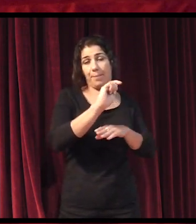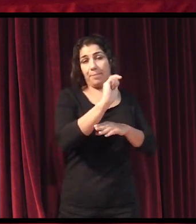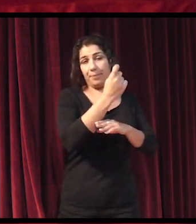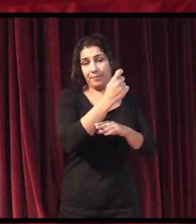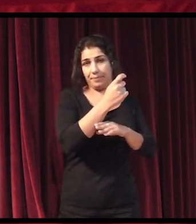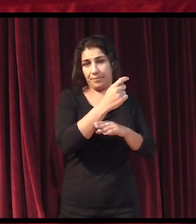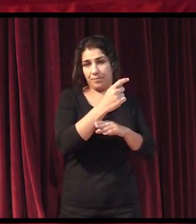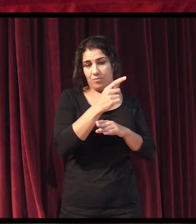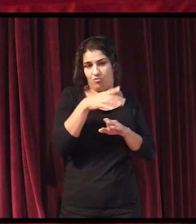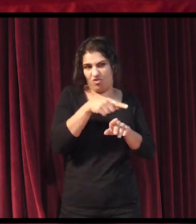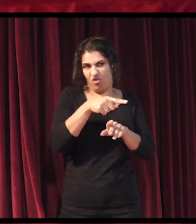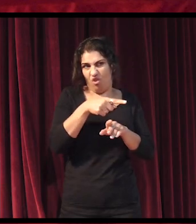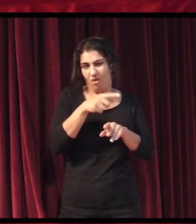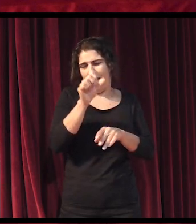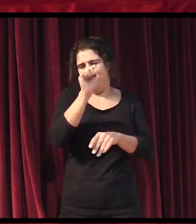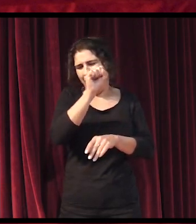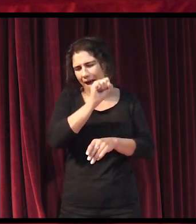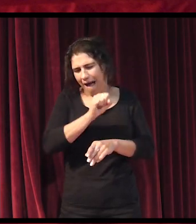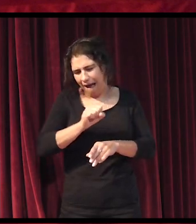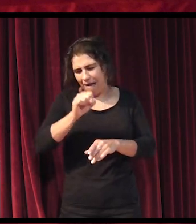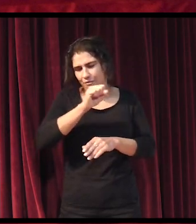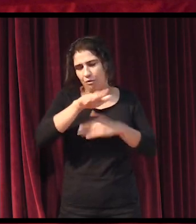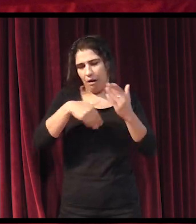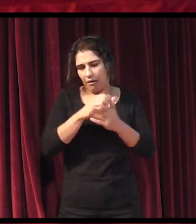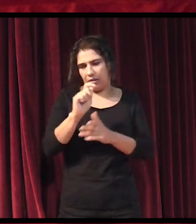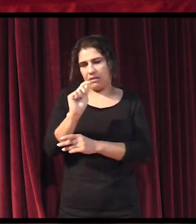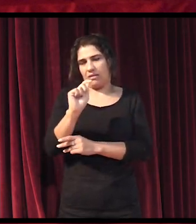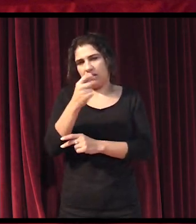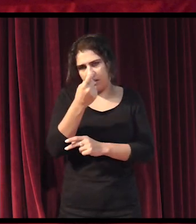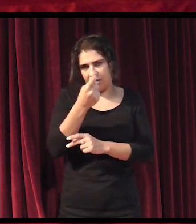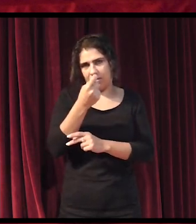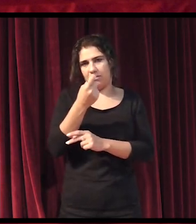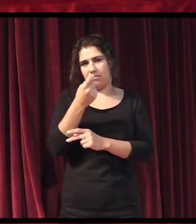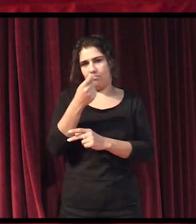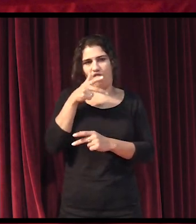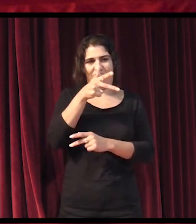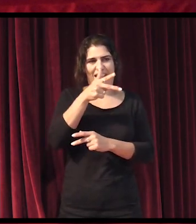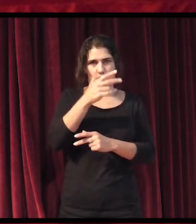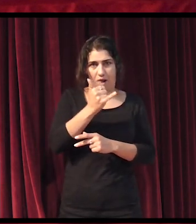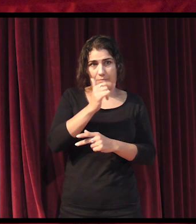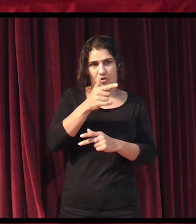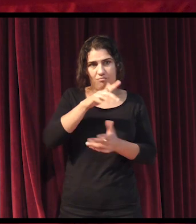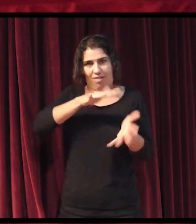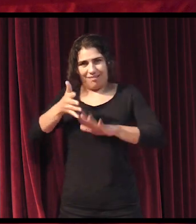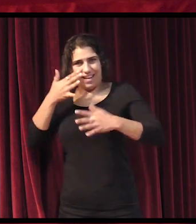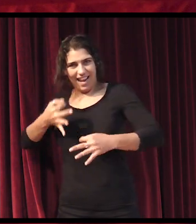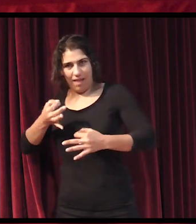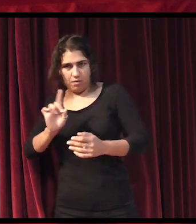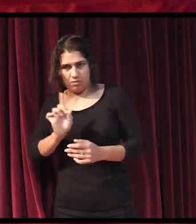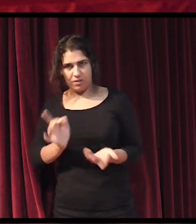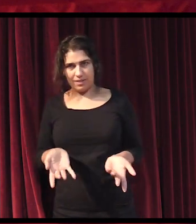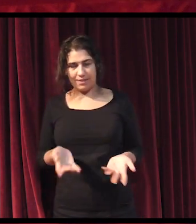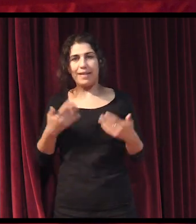muchas veces tarda años y años en llevar a la práctica los derechos reales, ¿existe